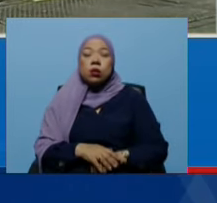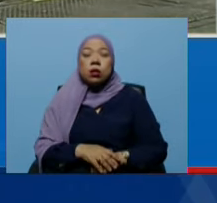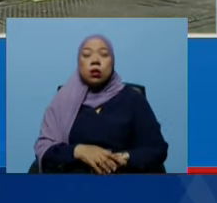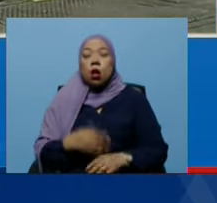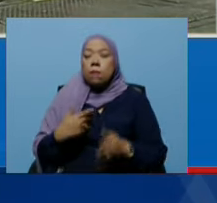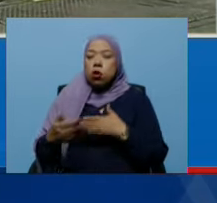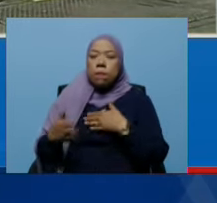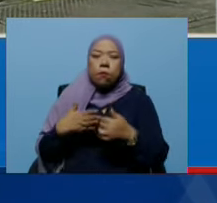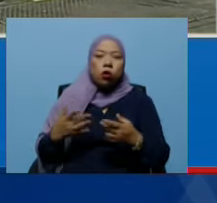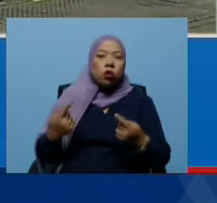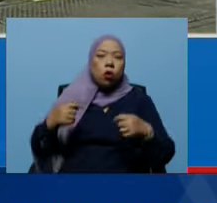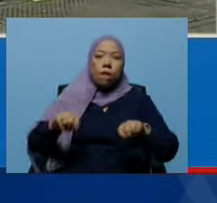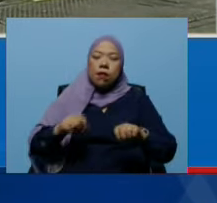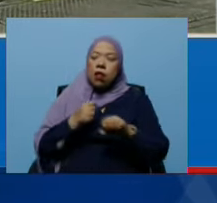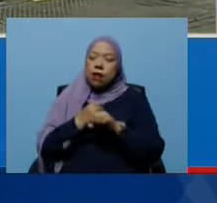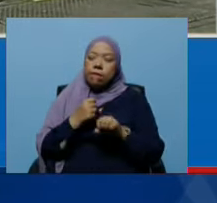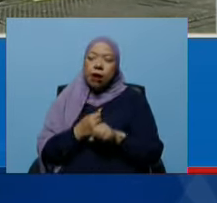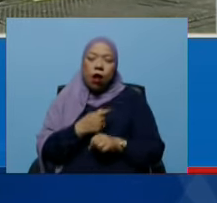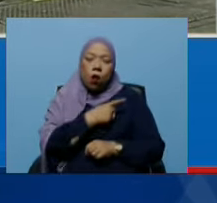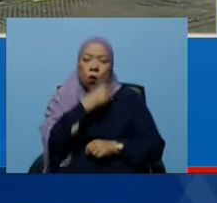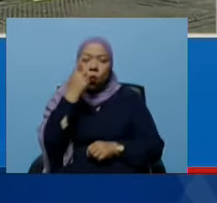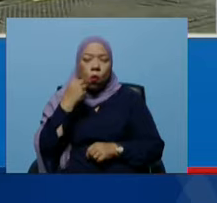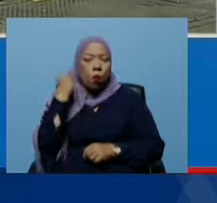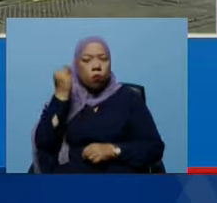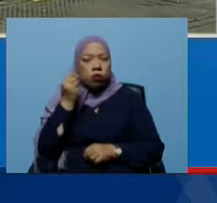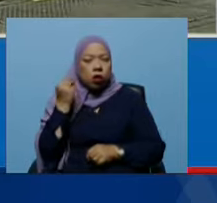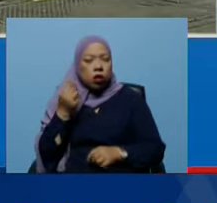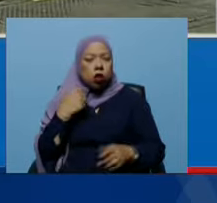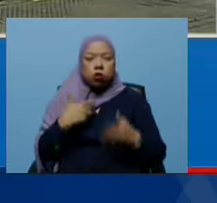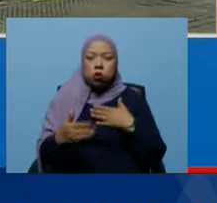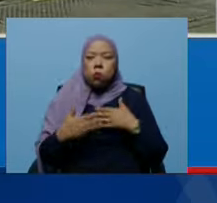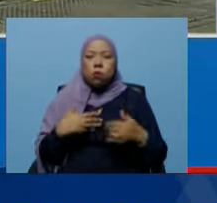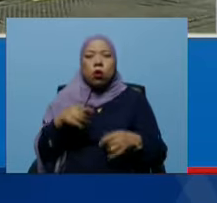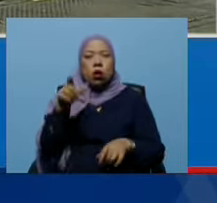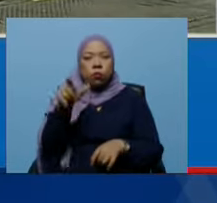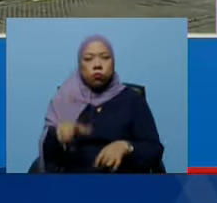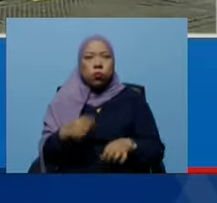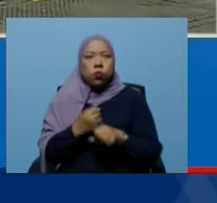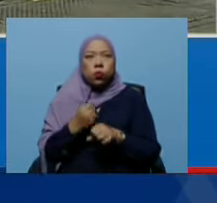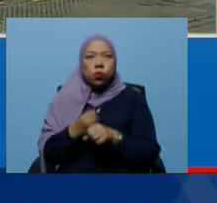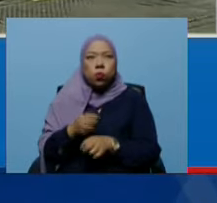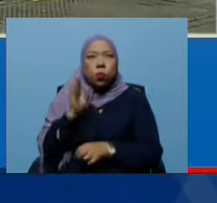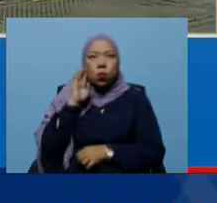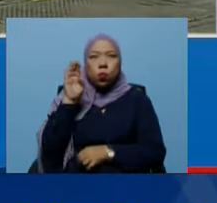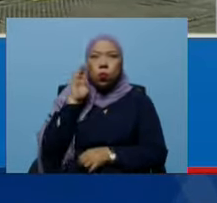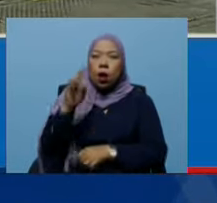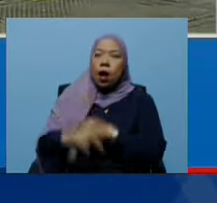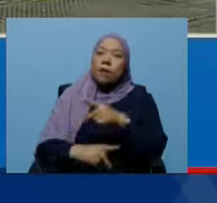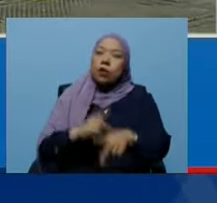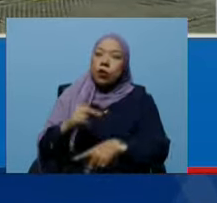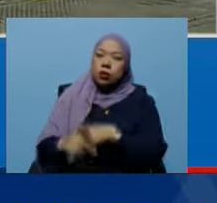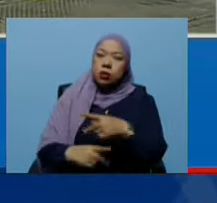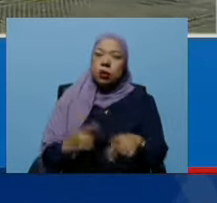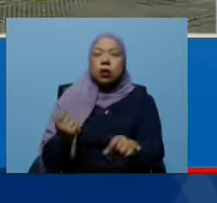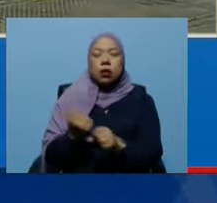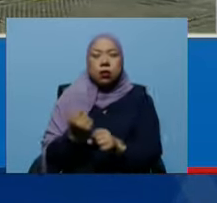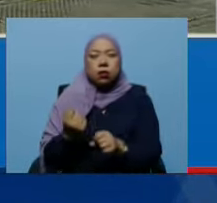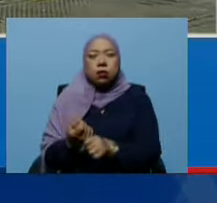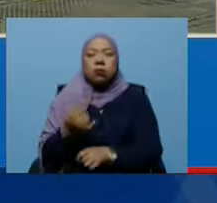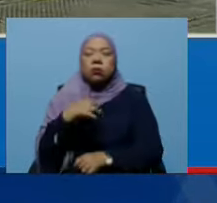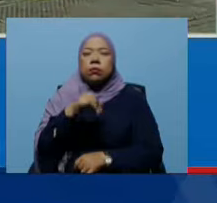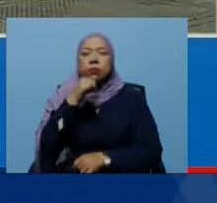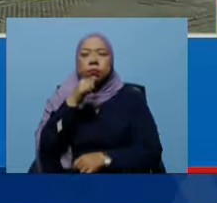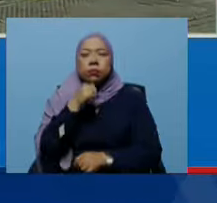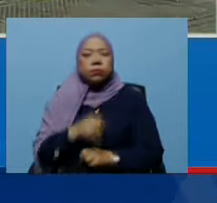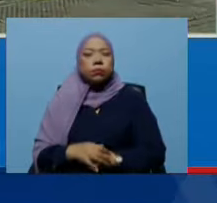bloqueos, sanciones, la clase obrera no come cuento. Estamos siguiendo adelante, avanzando en los procesos para darle